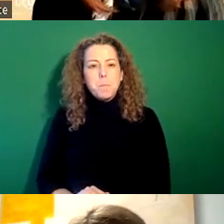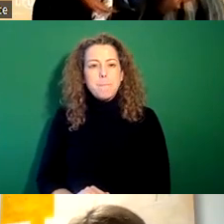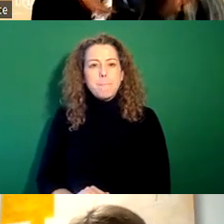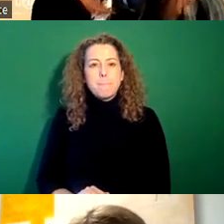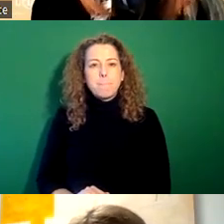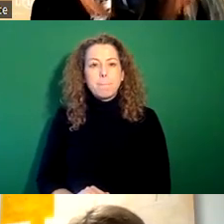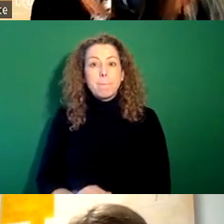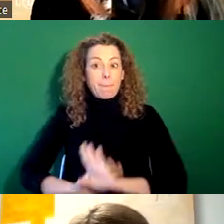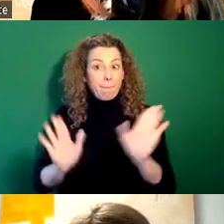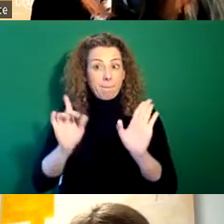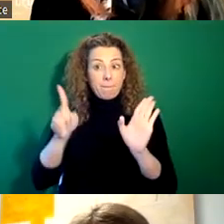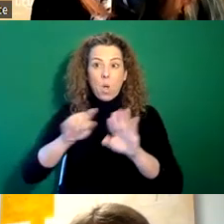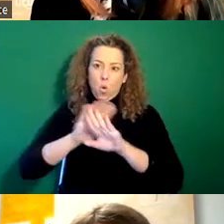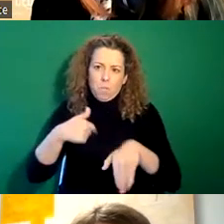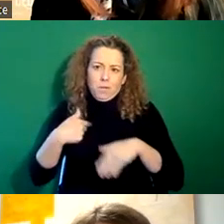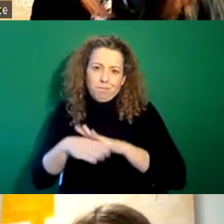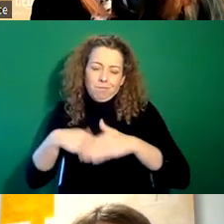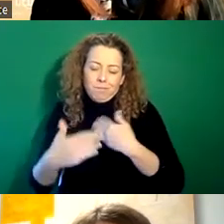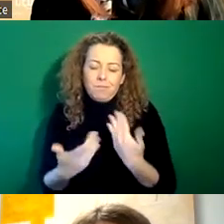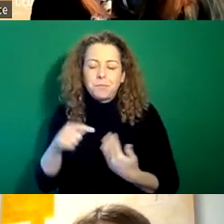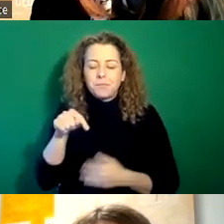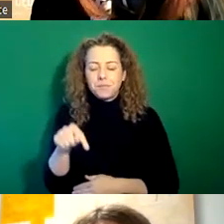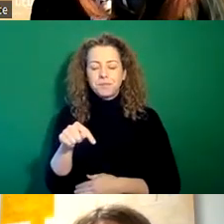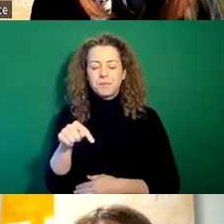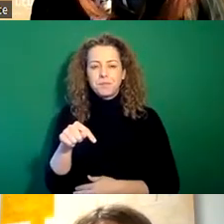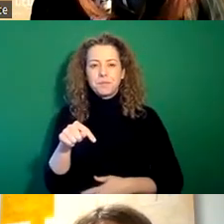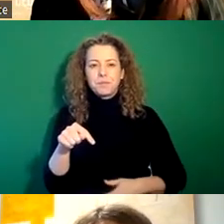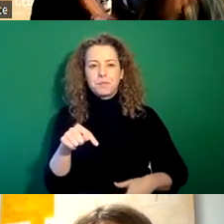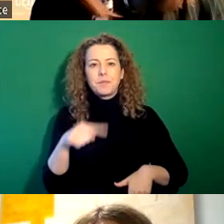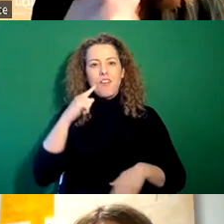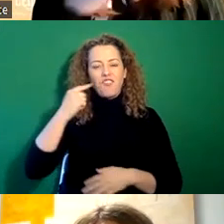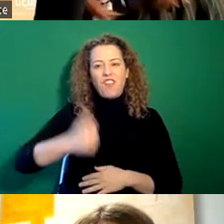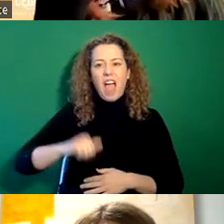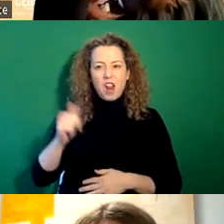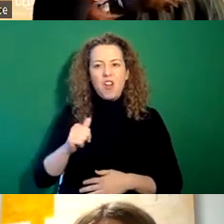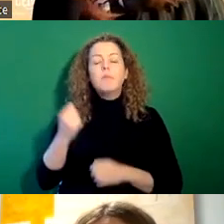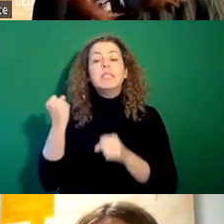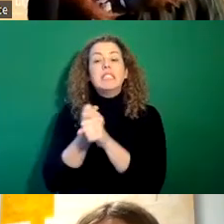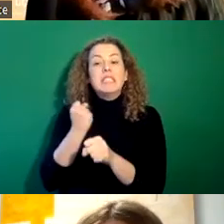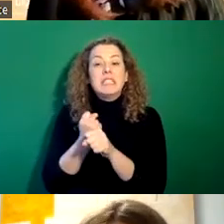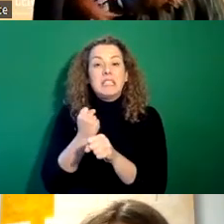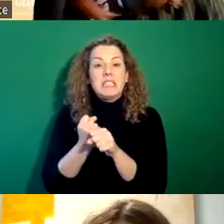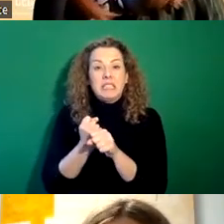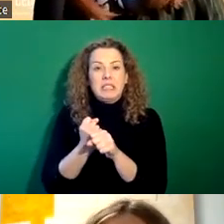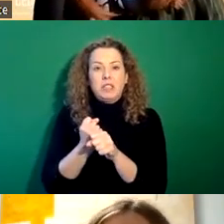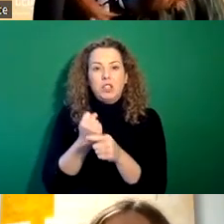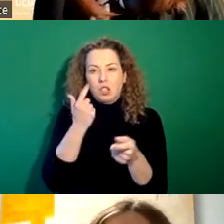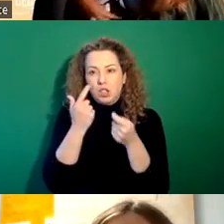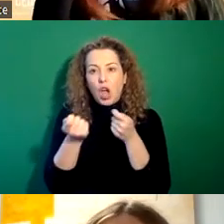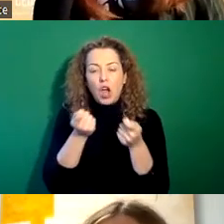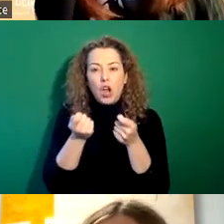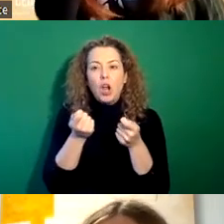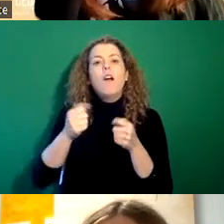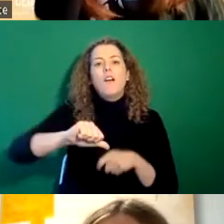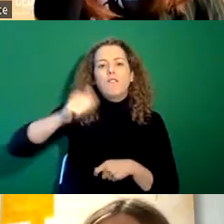Y por último, bueno, y seguimos con ello, valoramos y trabajamos, seguimos corrigiendo la